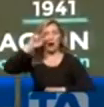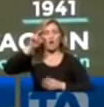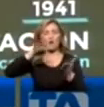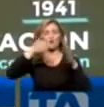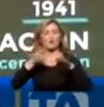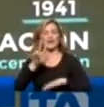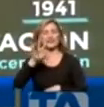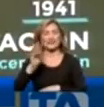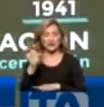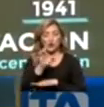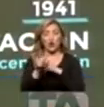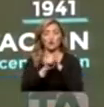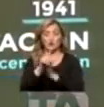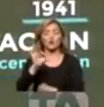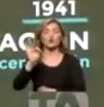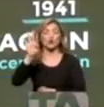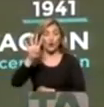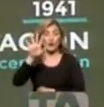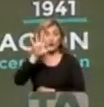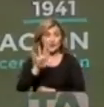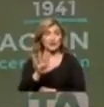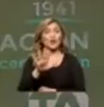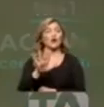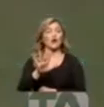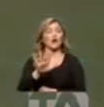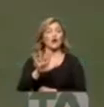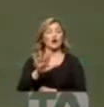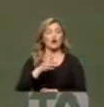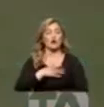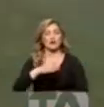de 1945 cuando el ejército soviético liberó el